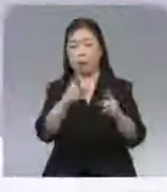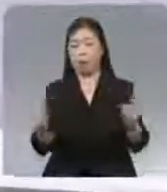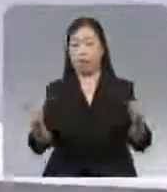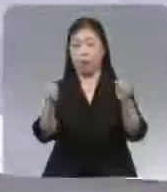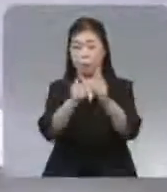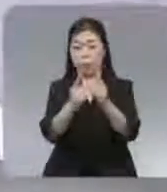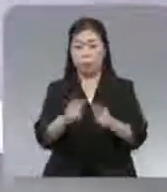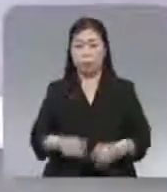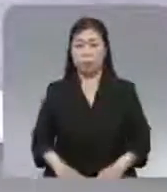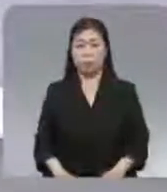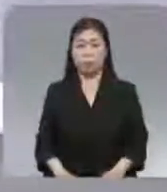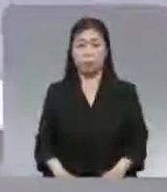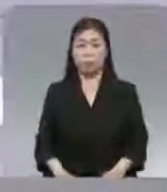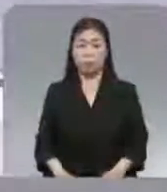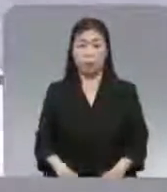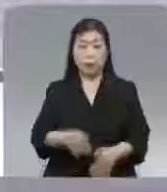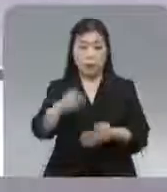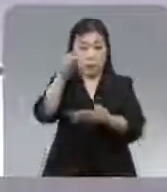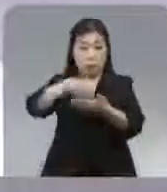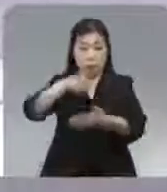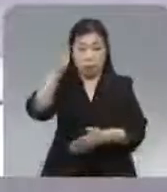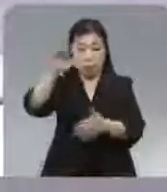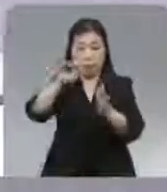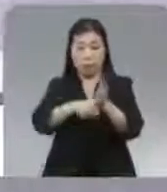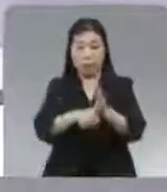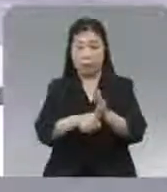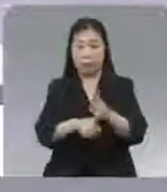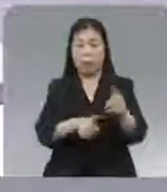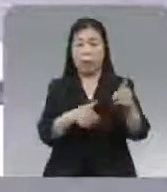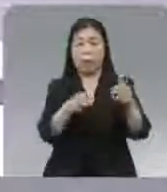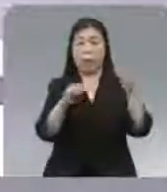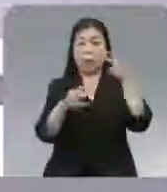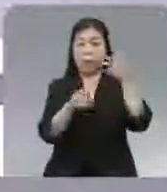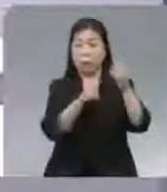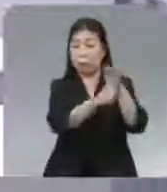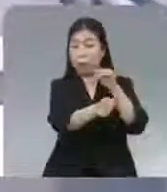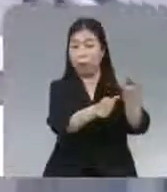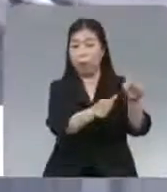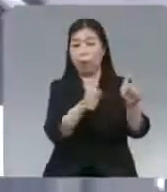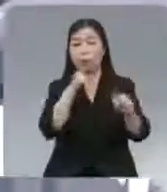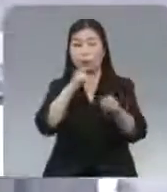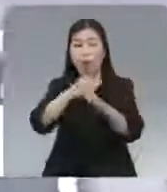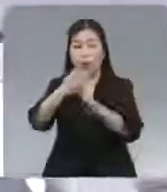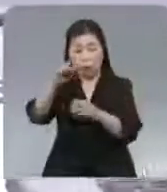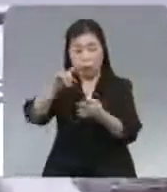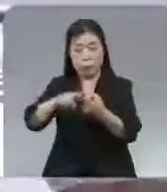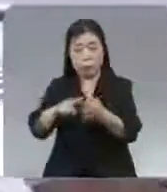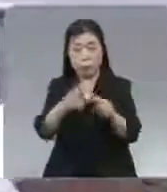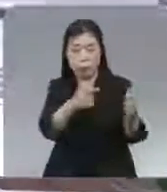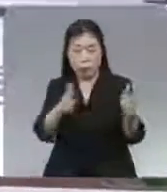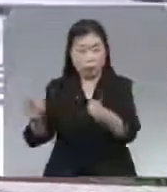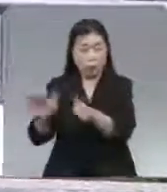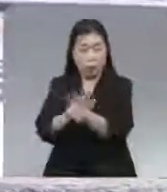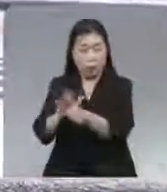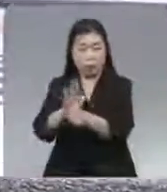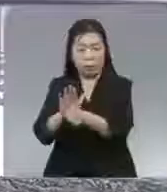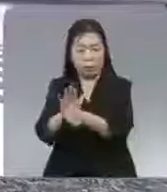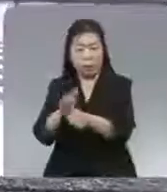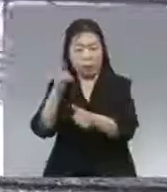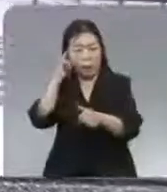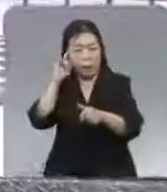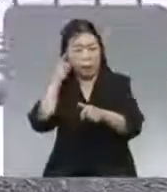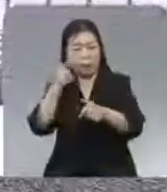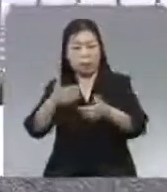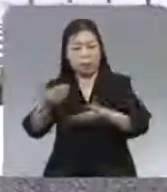exteriores no dudó después de una semana de su último encuentro en la rueda de prensa ofrecida tras la reunión son quien